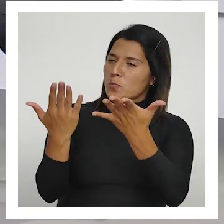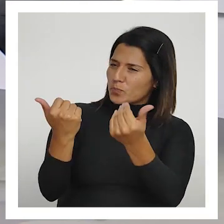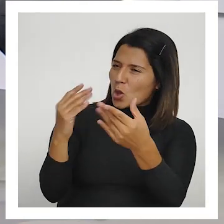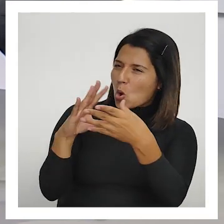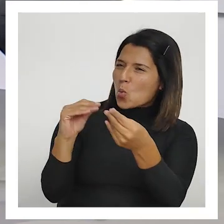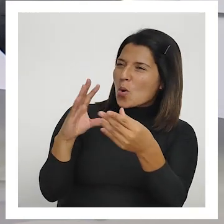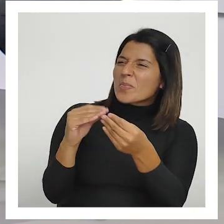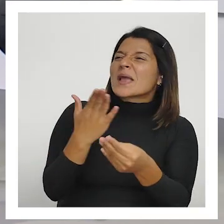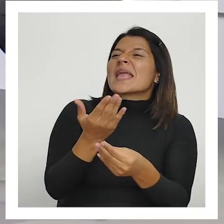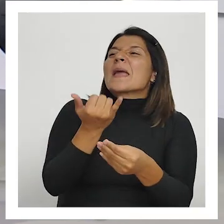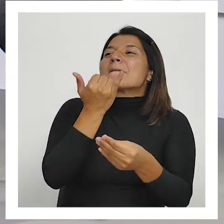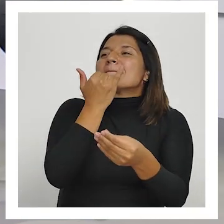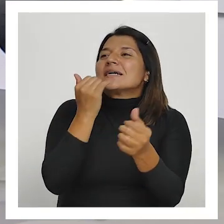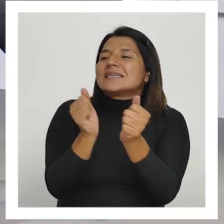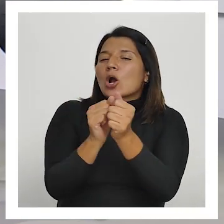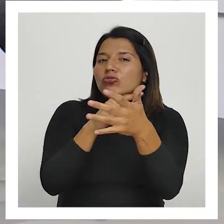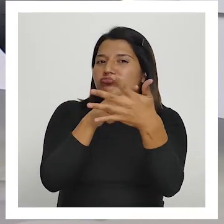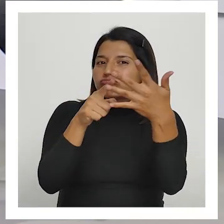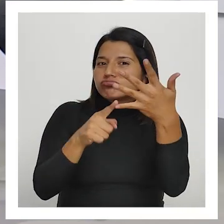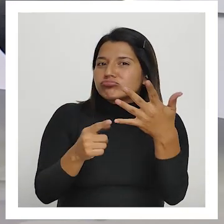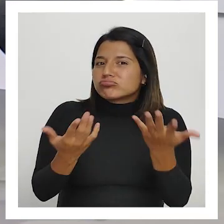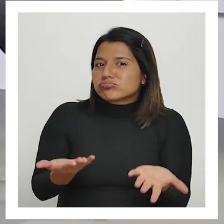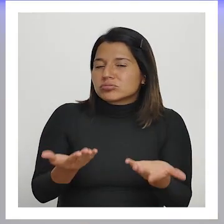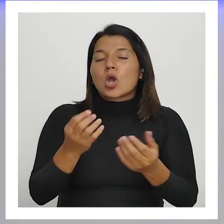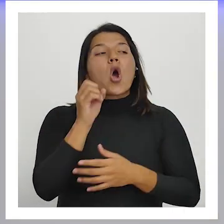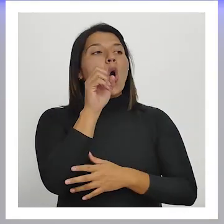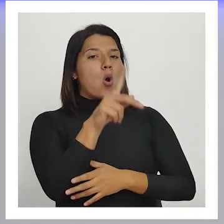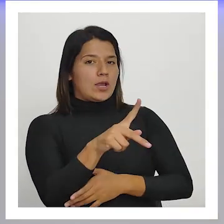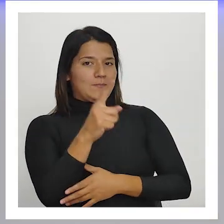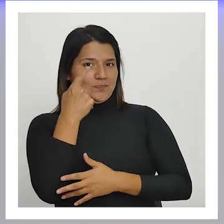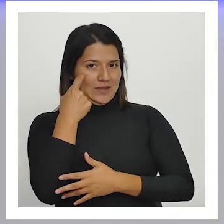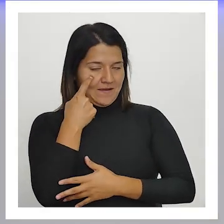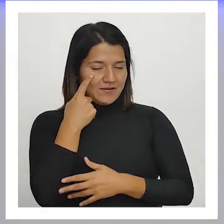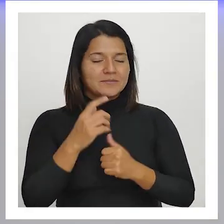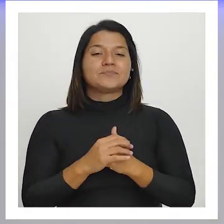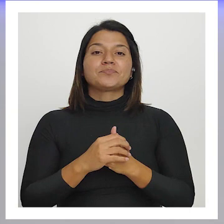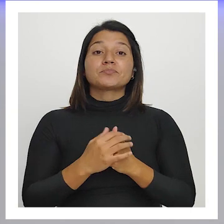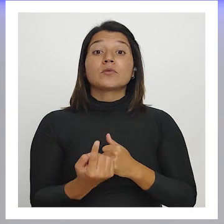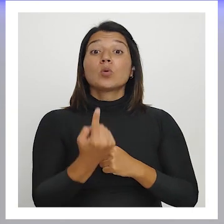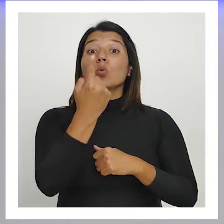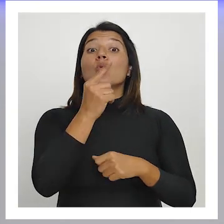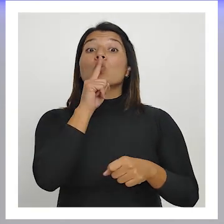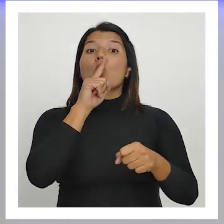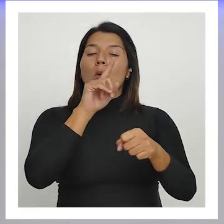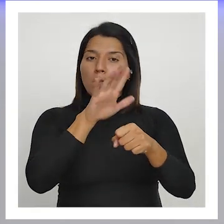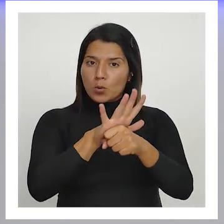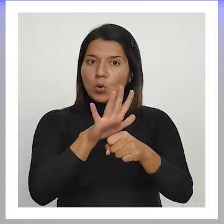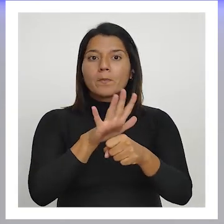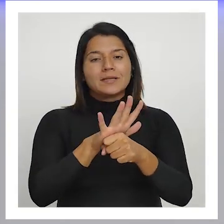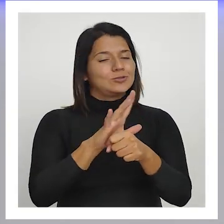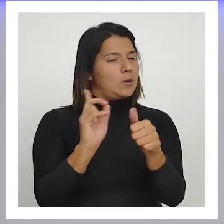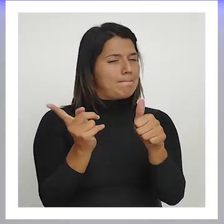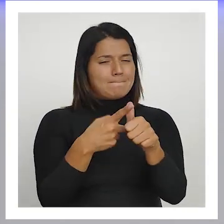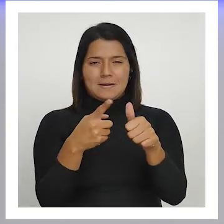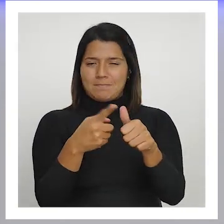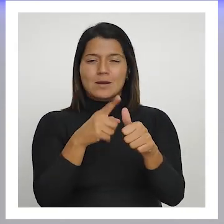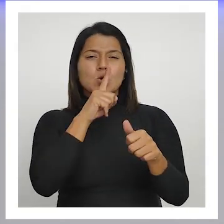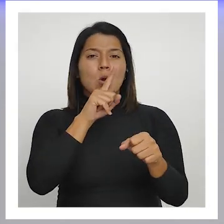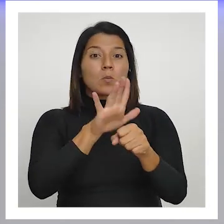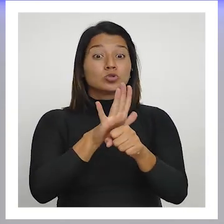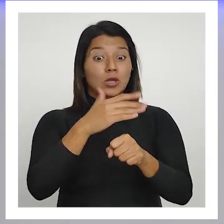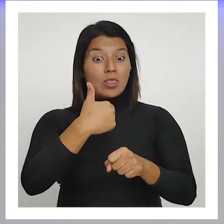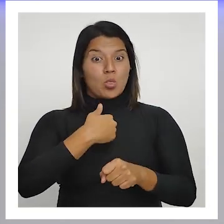¿qué es lo que está pasando con todos esos consejos? Ok, vamos a ver. Uno de los compromisos de entrada de